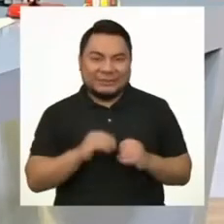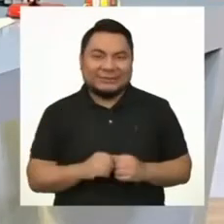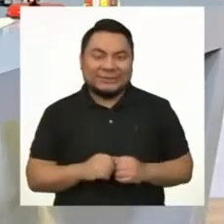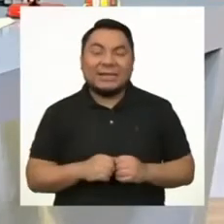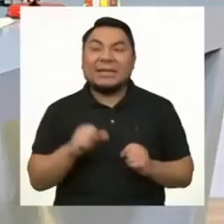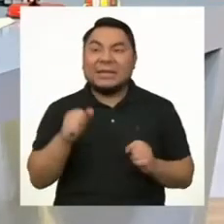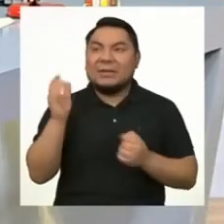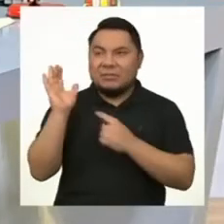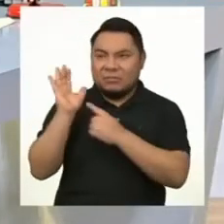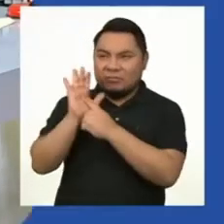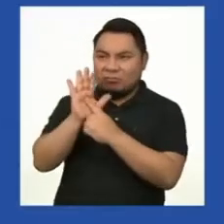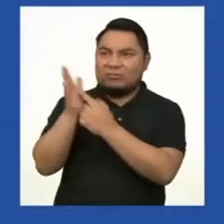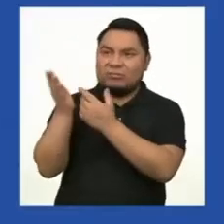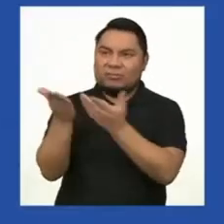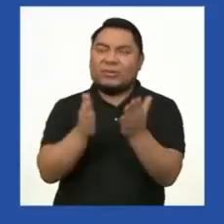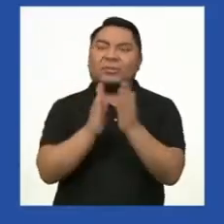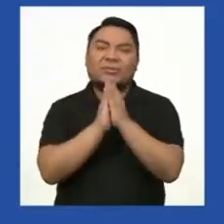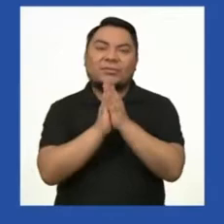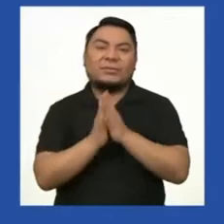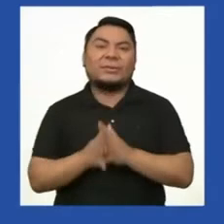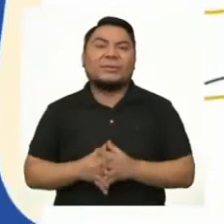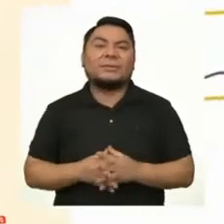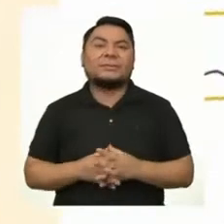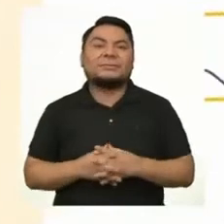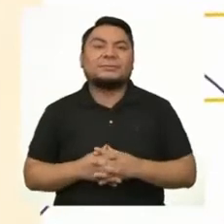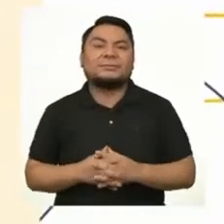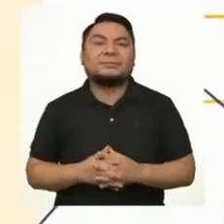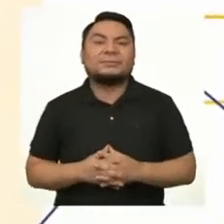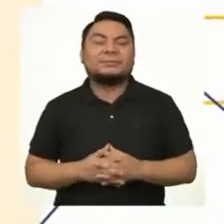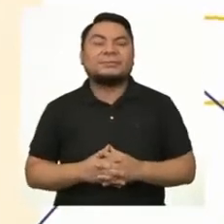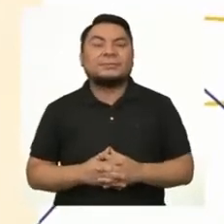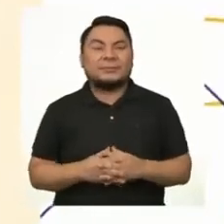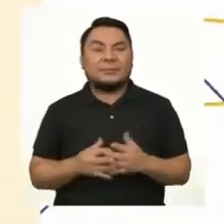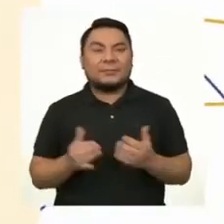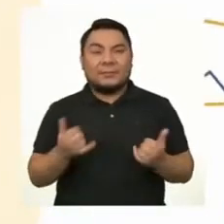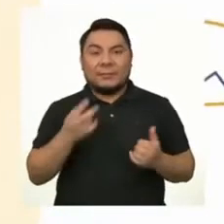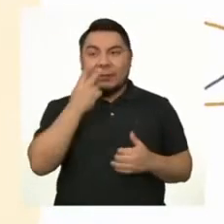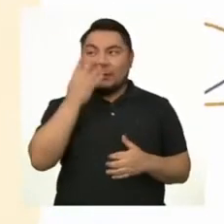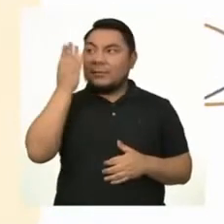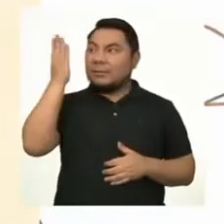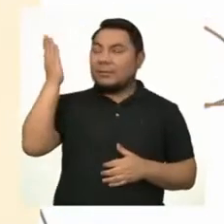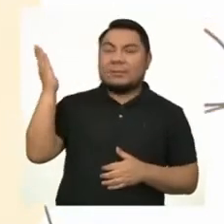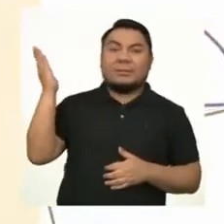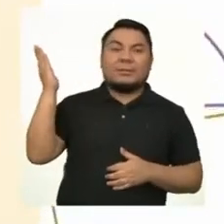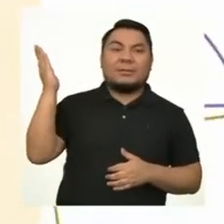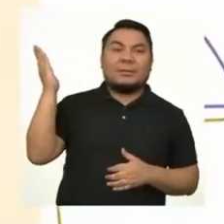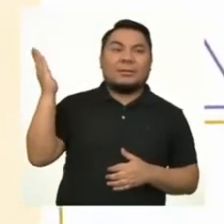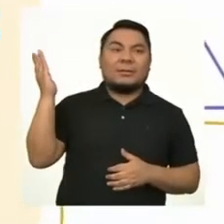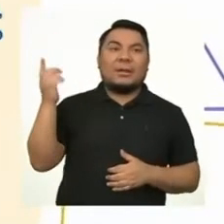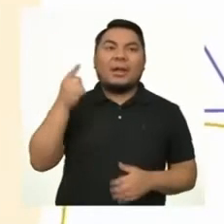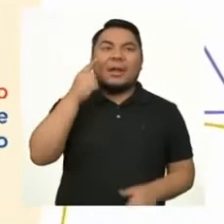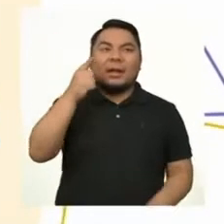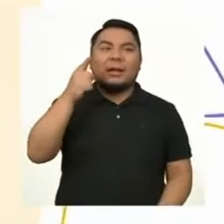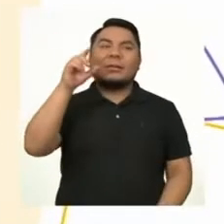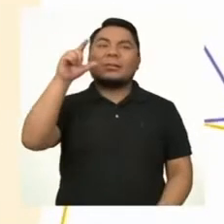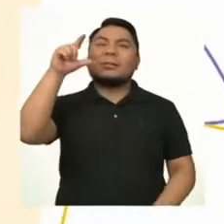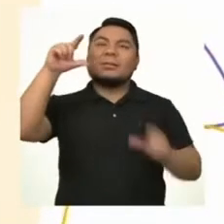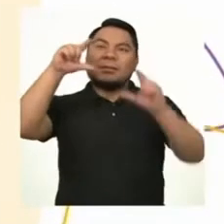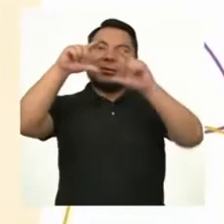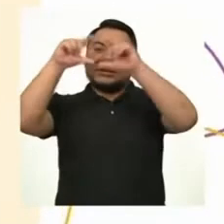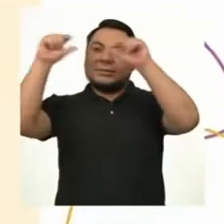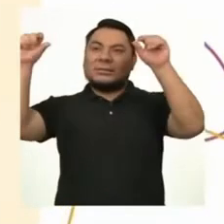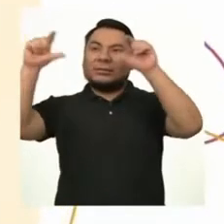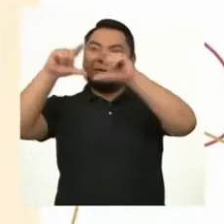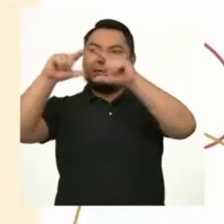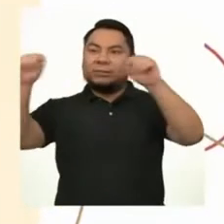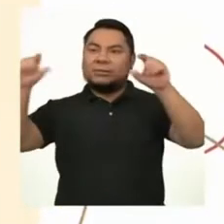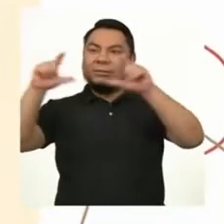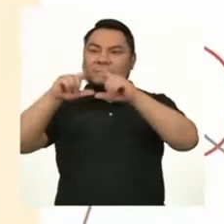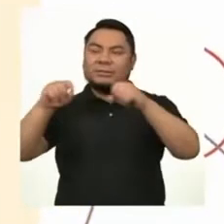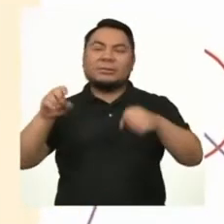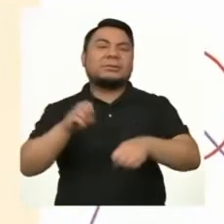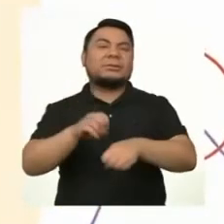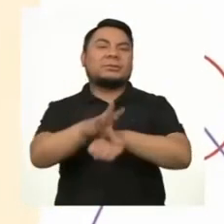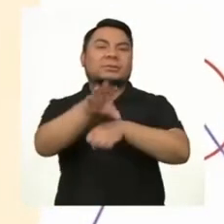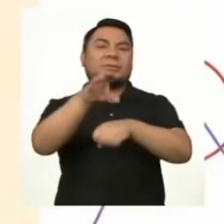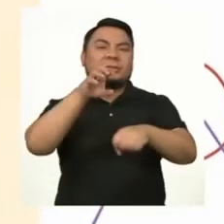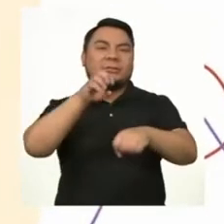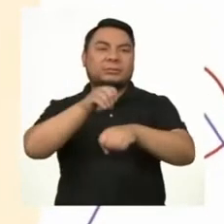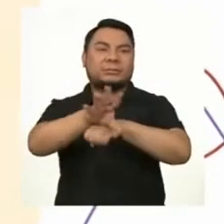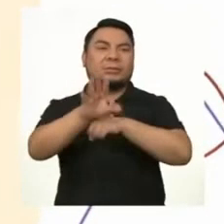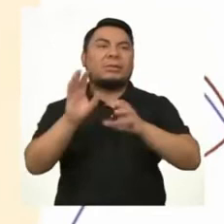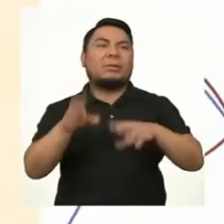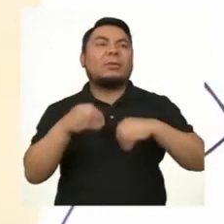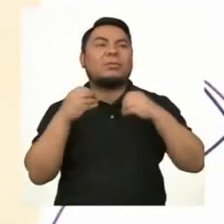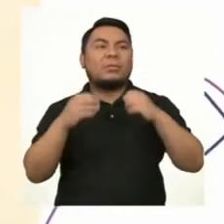profesora Felicitas, por favor. Ya veo. Parece un texto que nos va a dar recomendaciones de cómo podemos